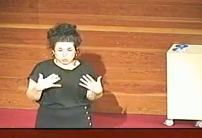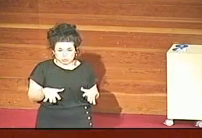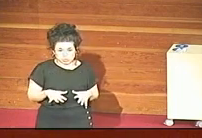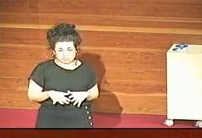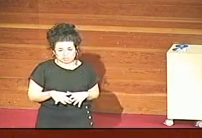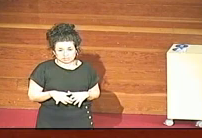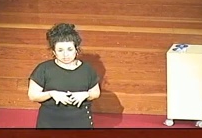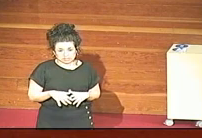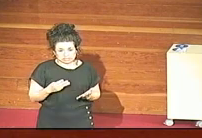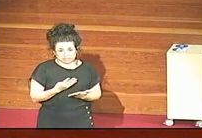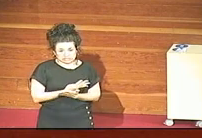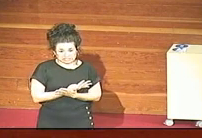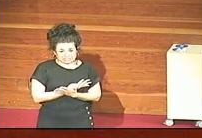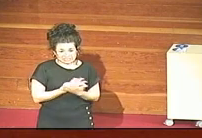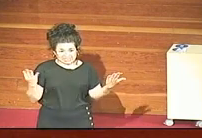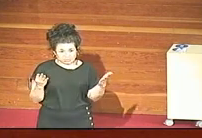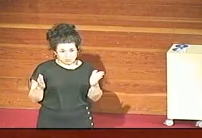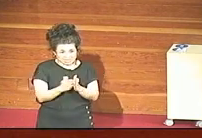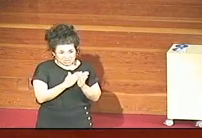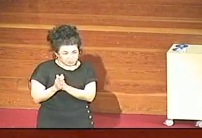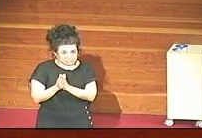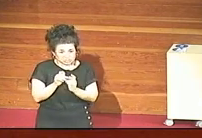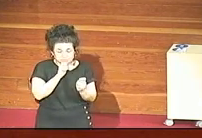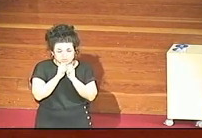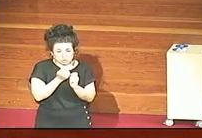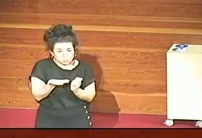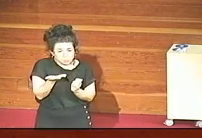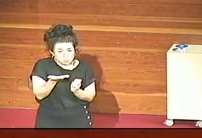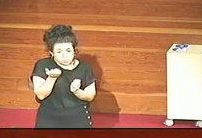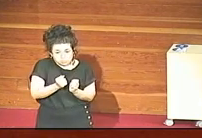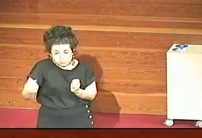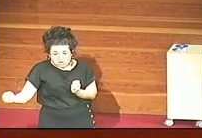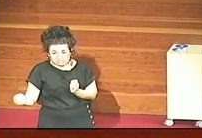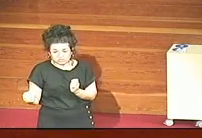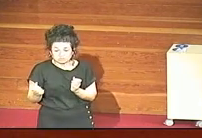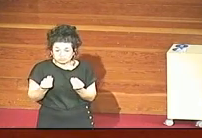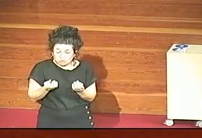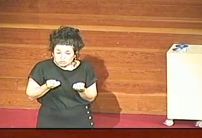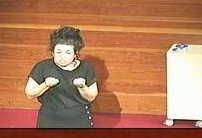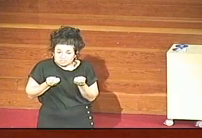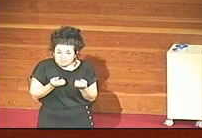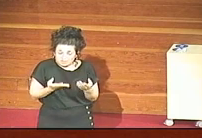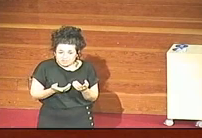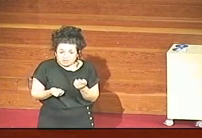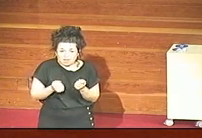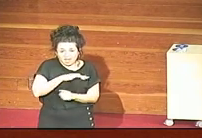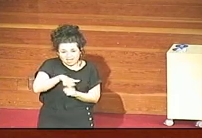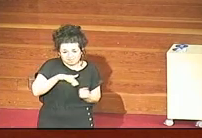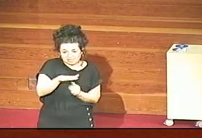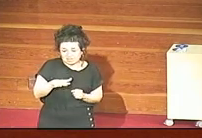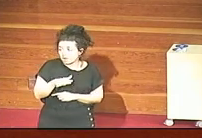19 compañeros han muerto este año muchos de ellos informadores ambientales bueno pues por qué